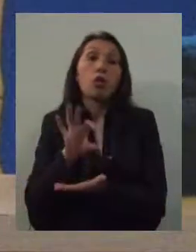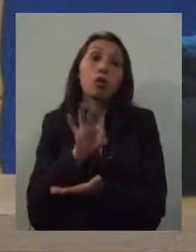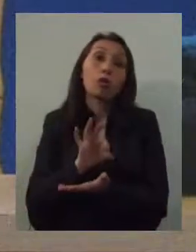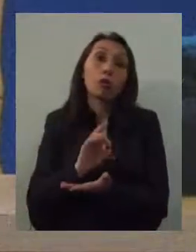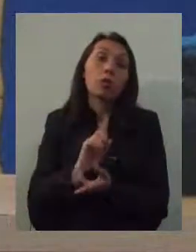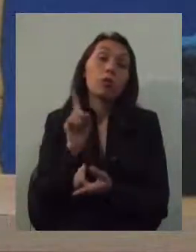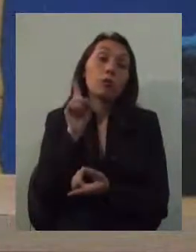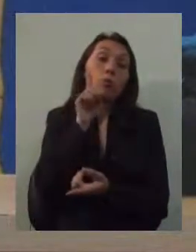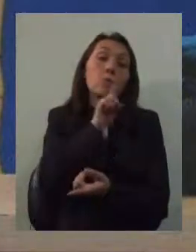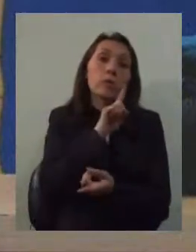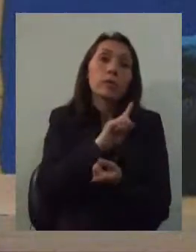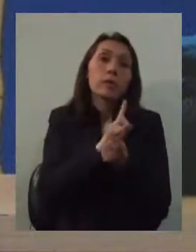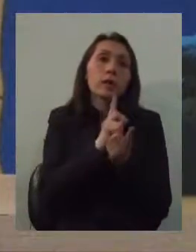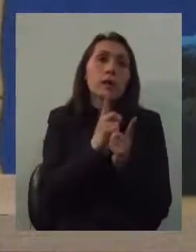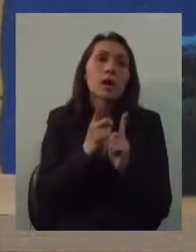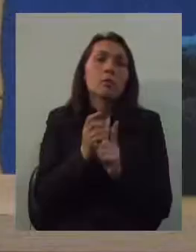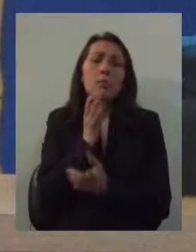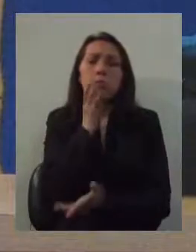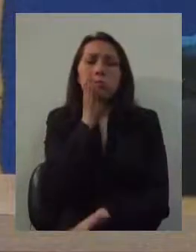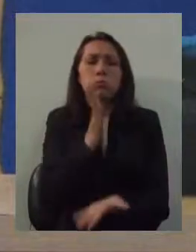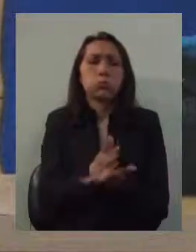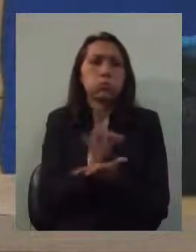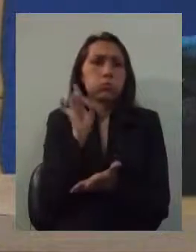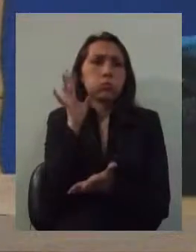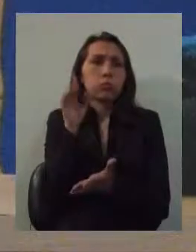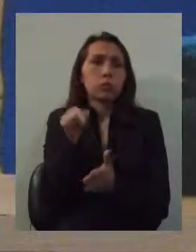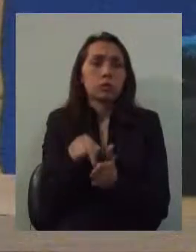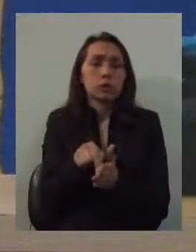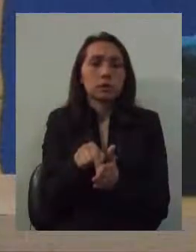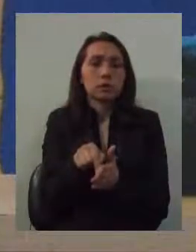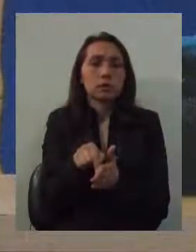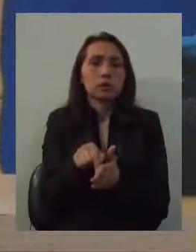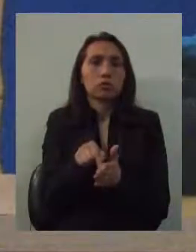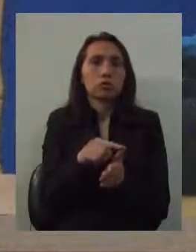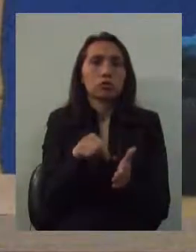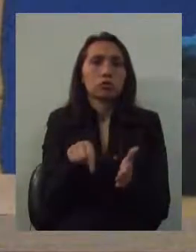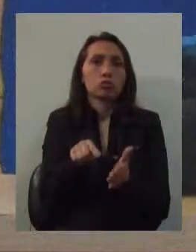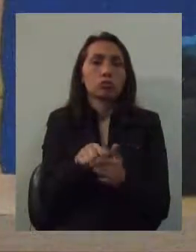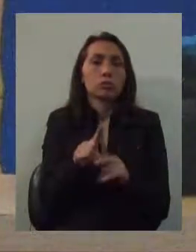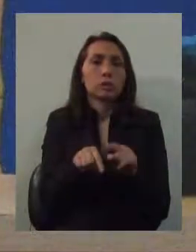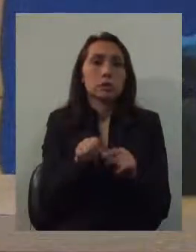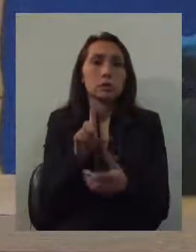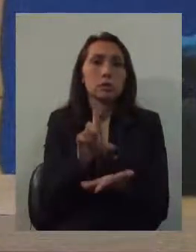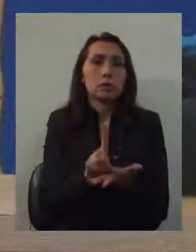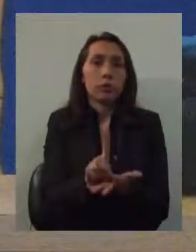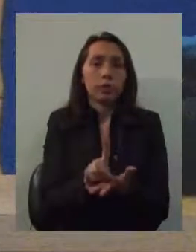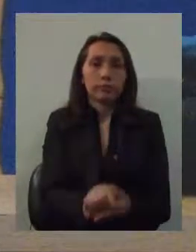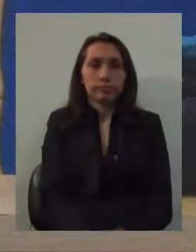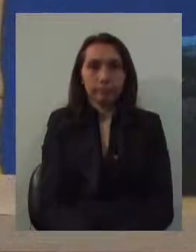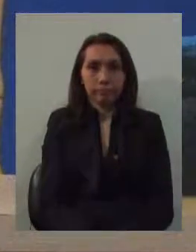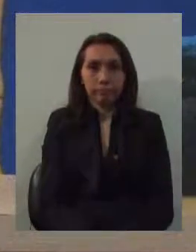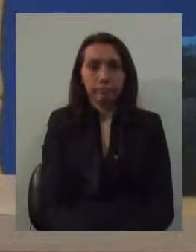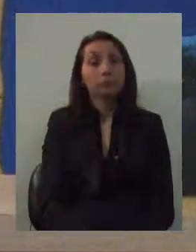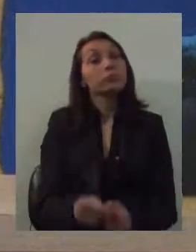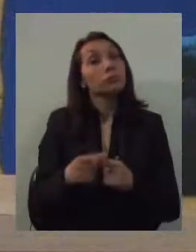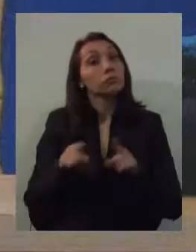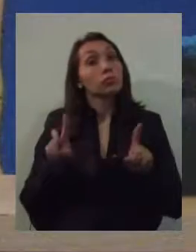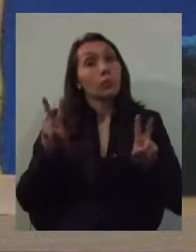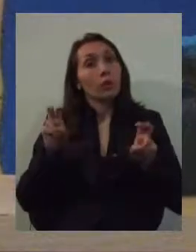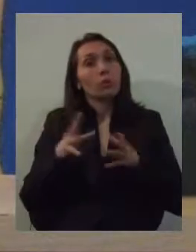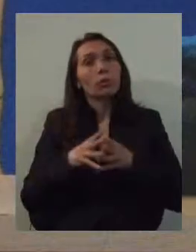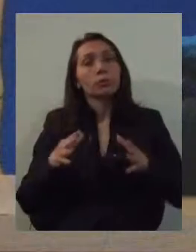convirtiendo en jurisdicciones exclusivas con un carácter exclusivamente territorial. Y otro tema